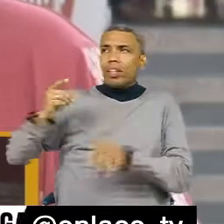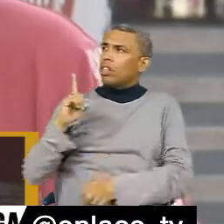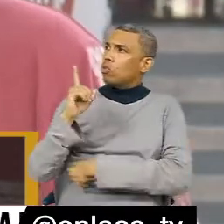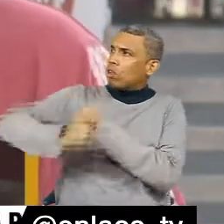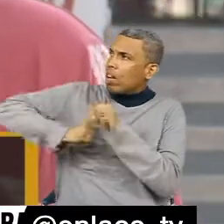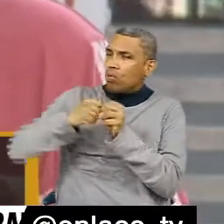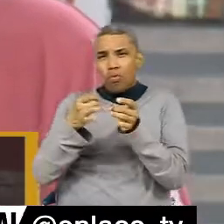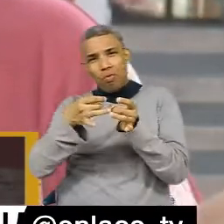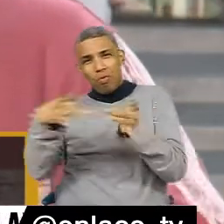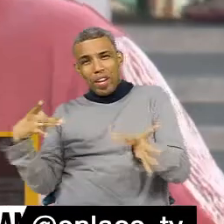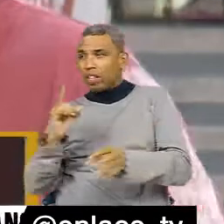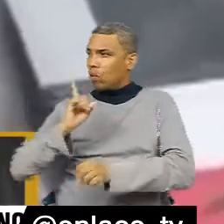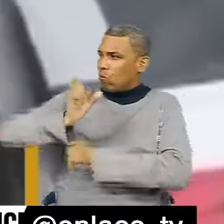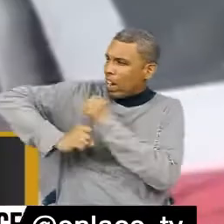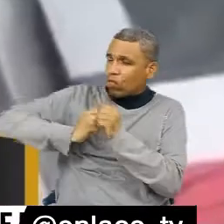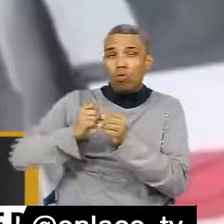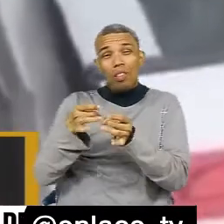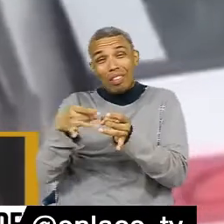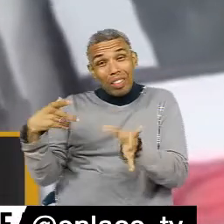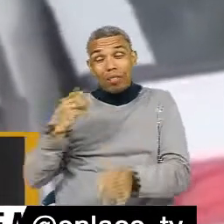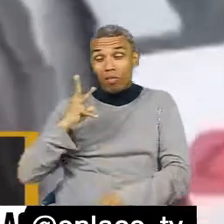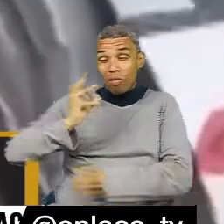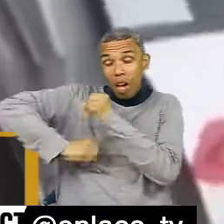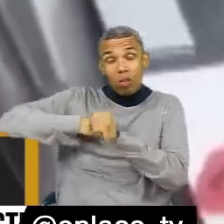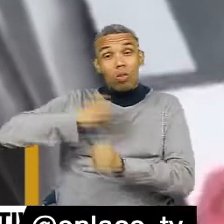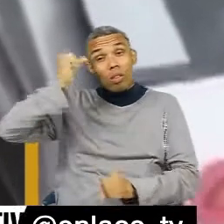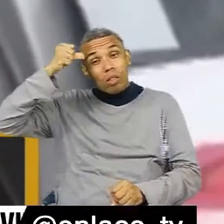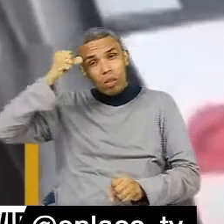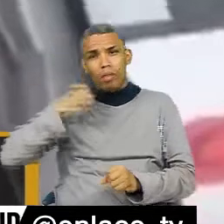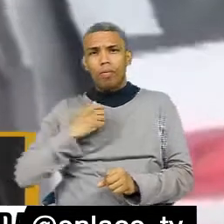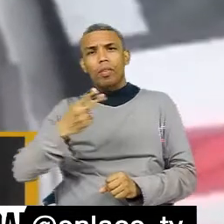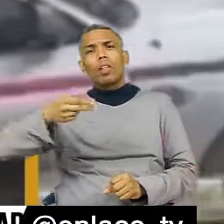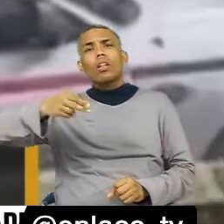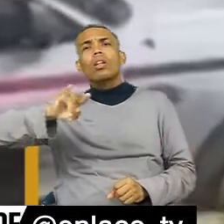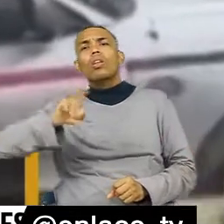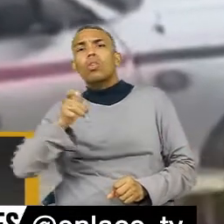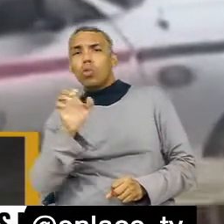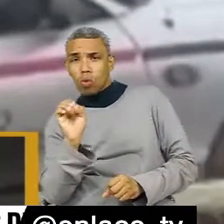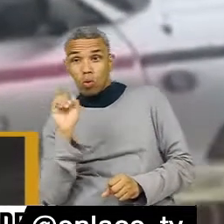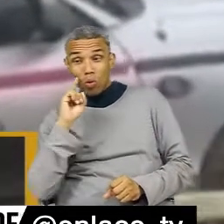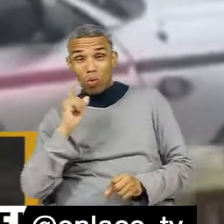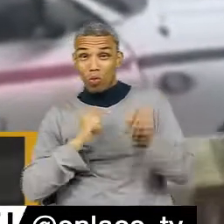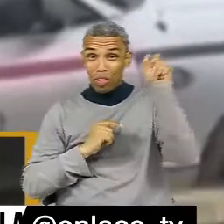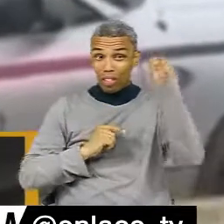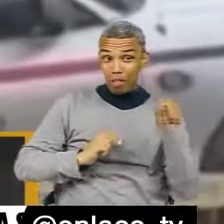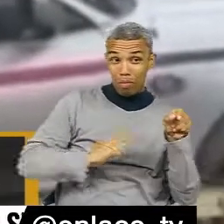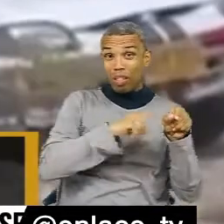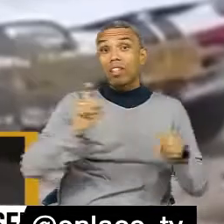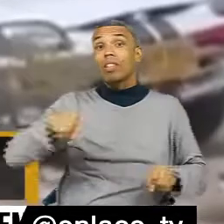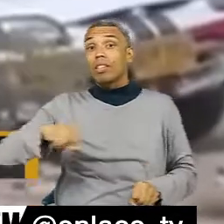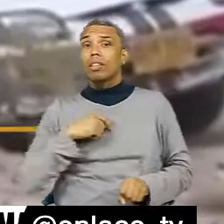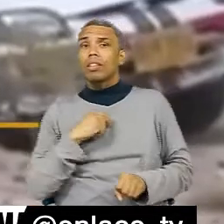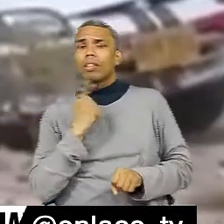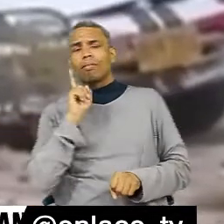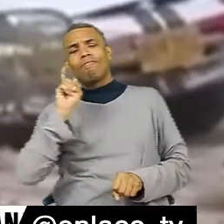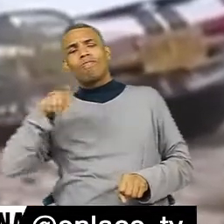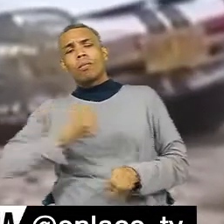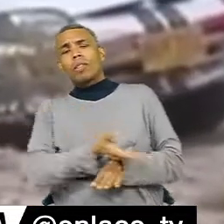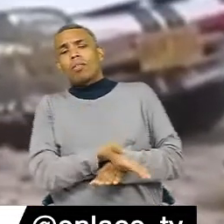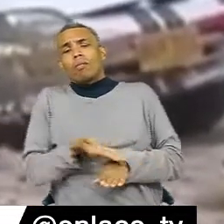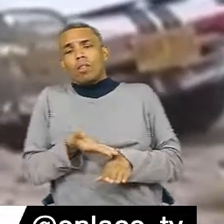sabe cómo anda uno. Cabe recordar que Hugo Hernán Blandón es requerido por la justicia colombiana y también tiene circular azul